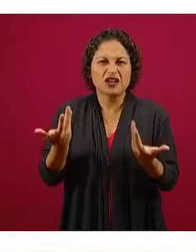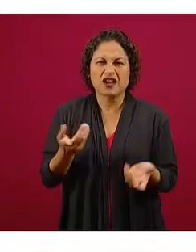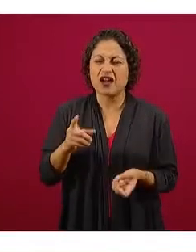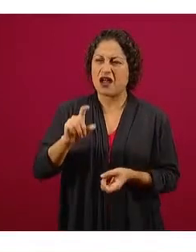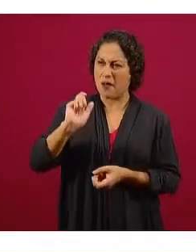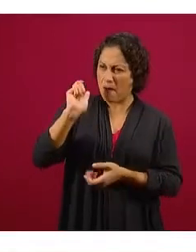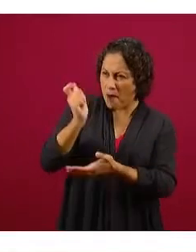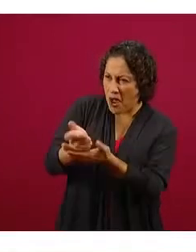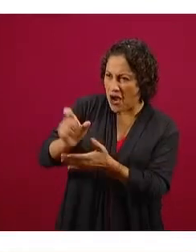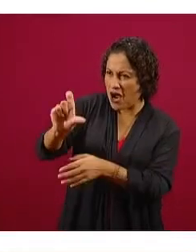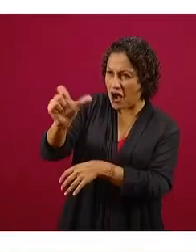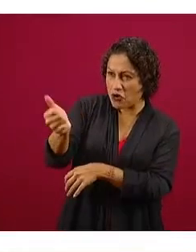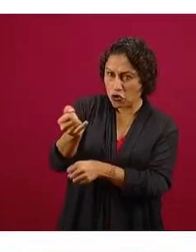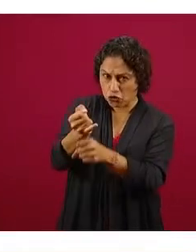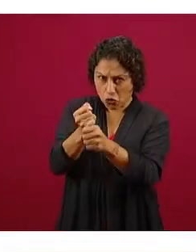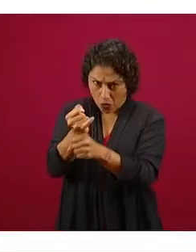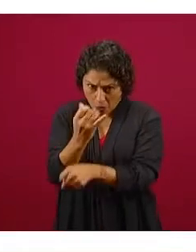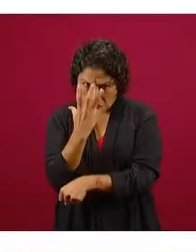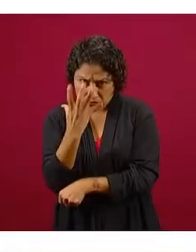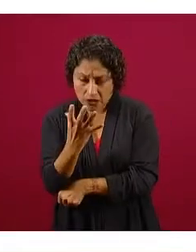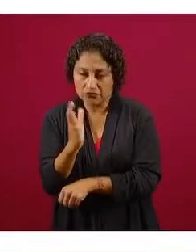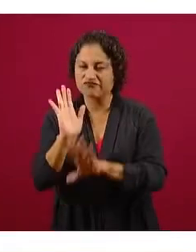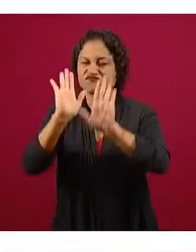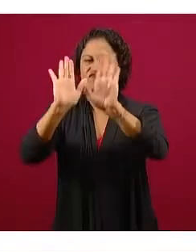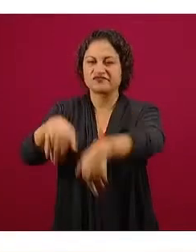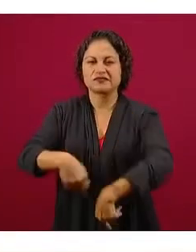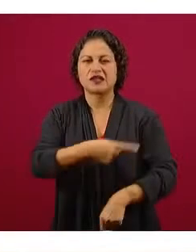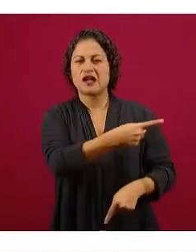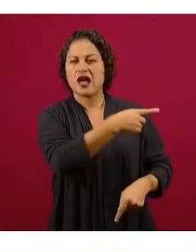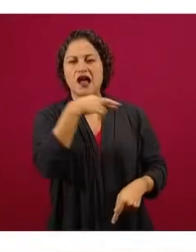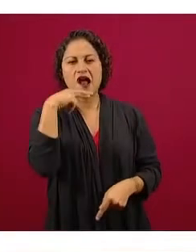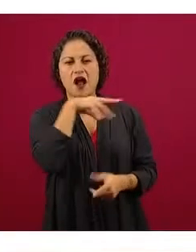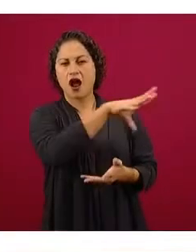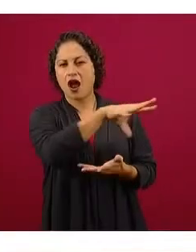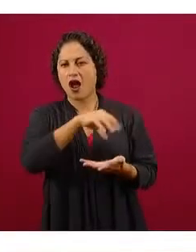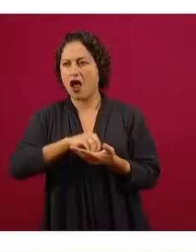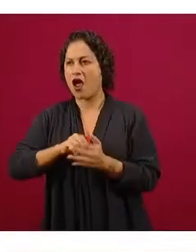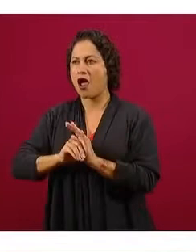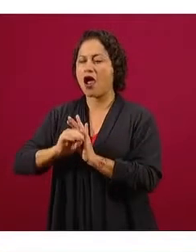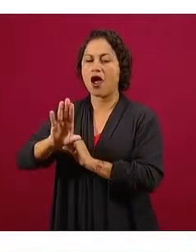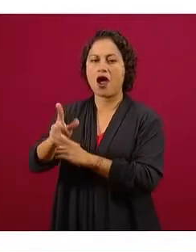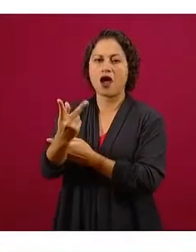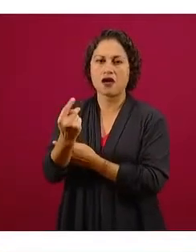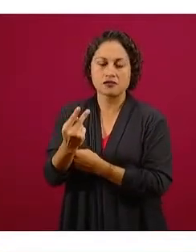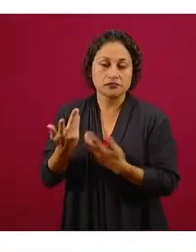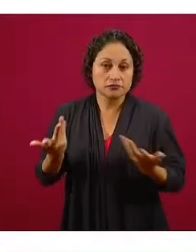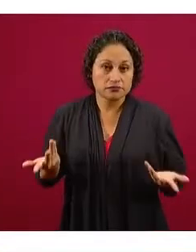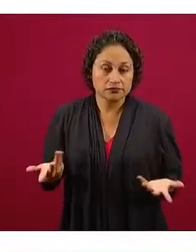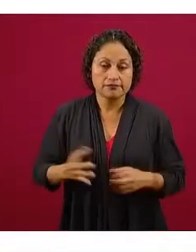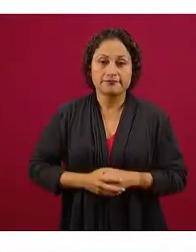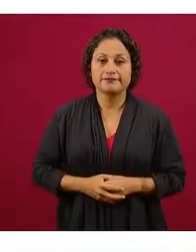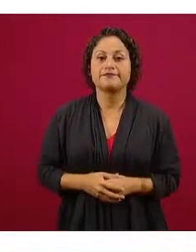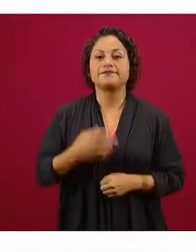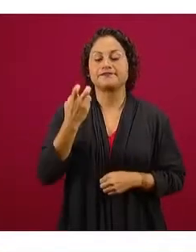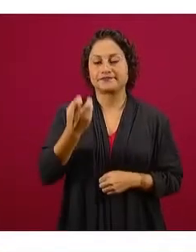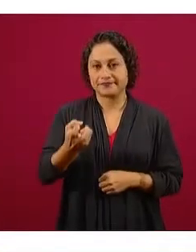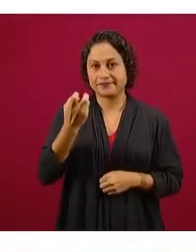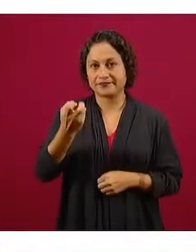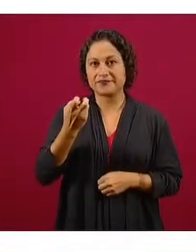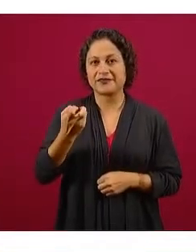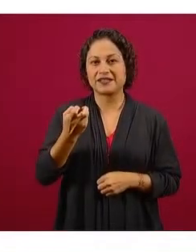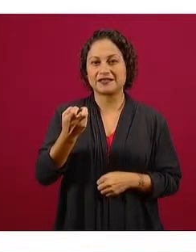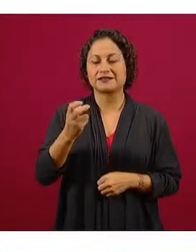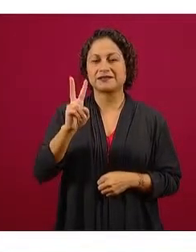profundamente el asunto. Y el objetivo de todo este esfuerzo del sistema público de radiodifusión es dar